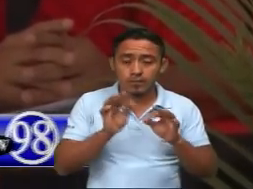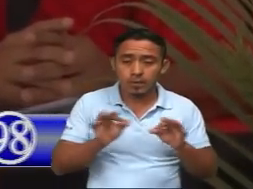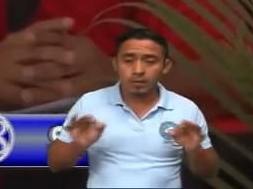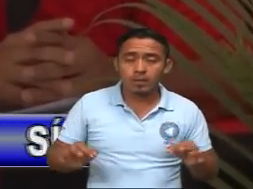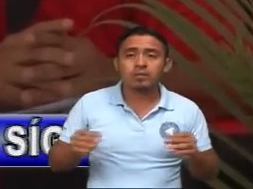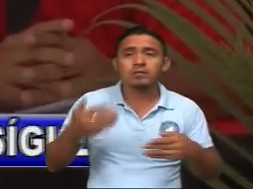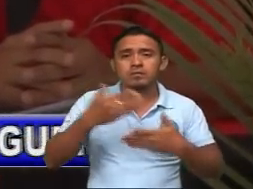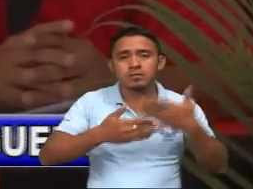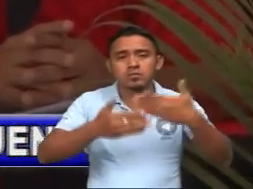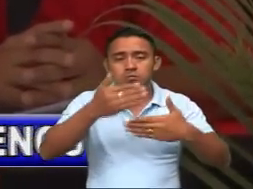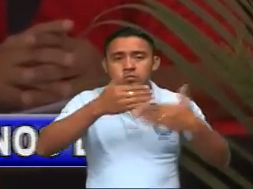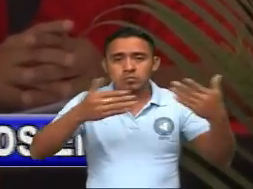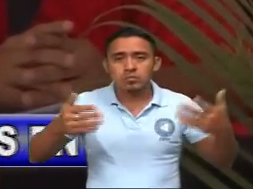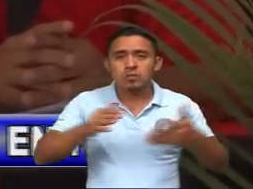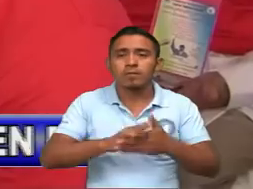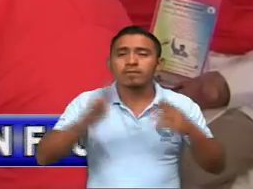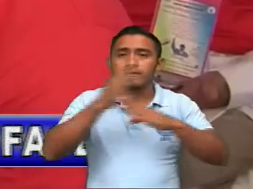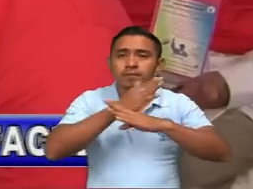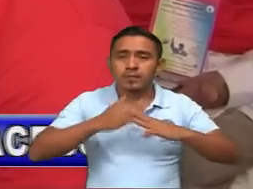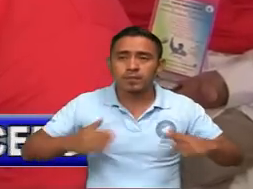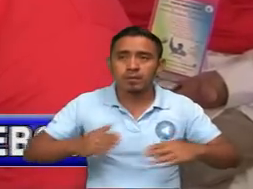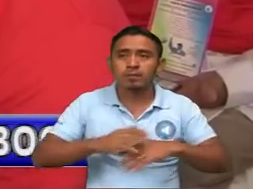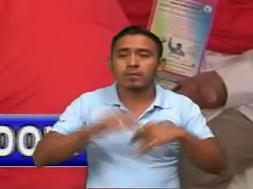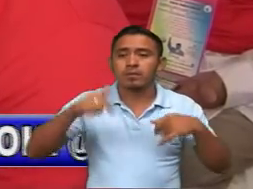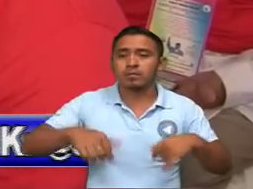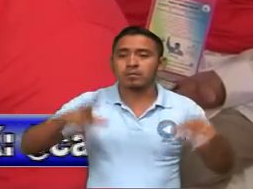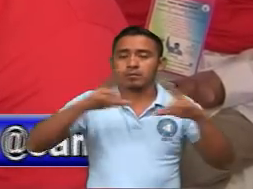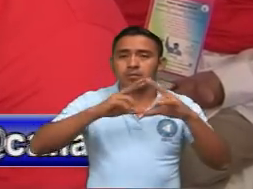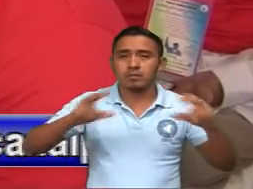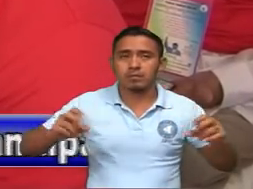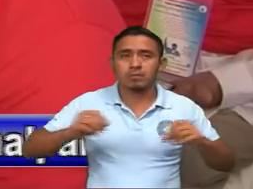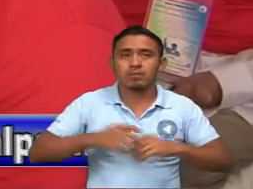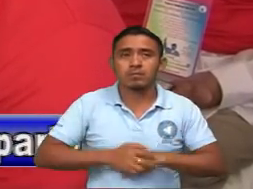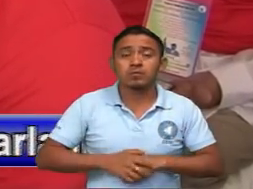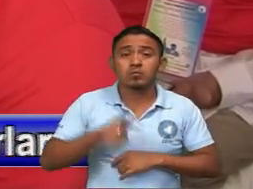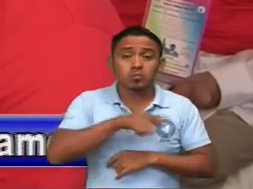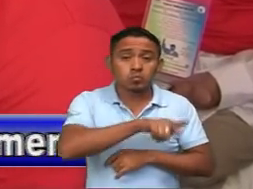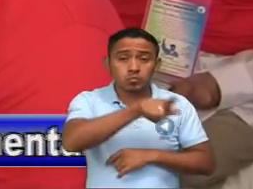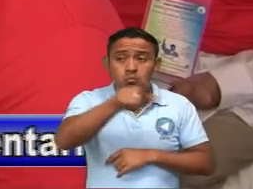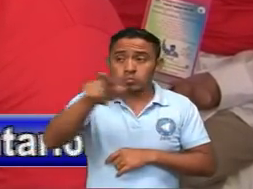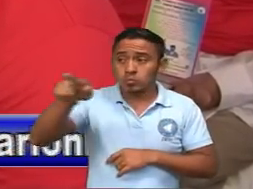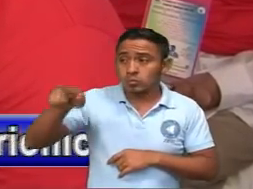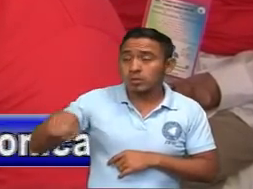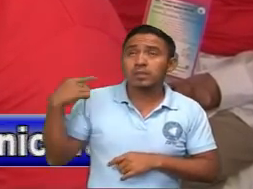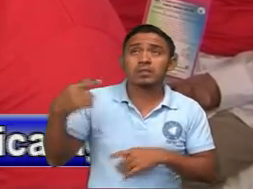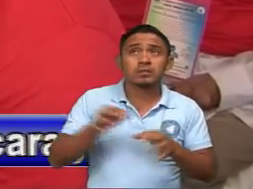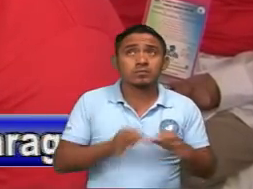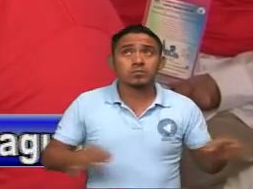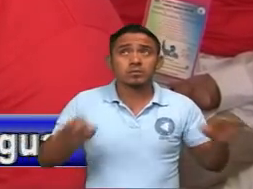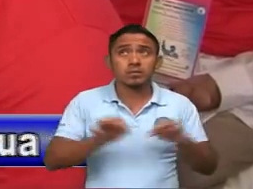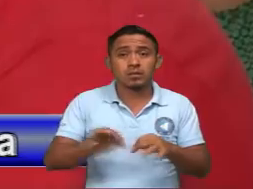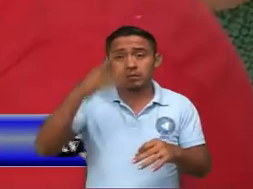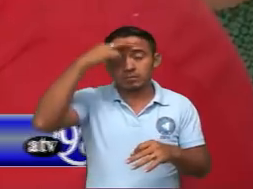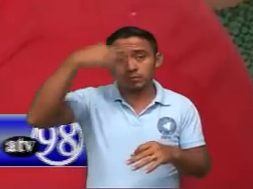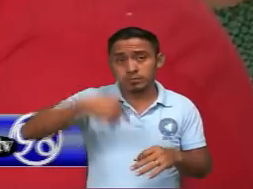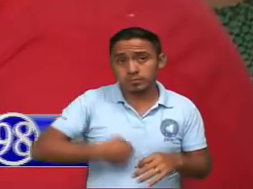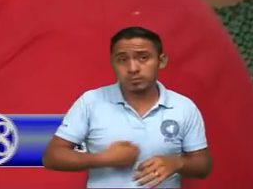de la construcción de la paz en Nicaragua. Son ustedes entonces los principales